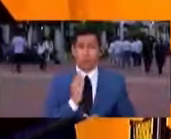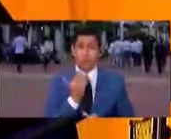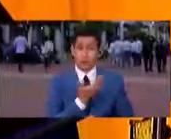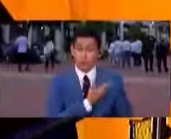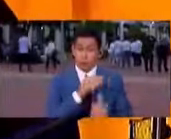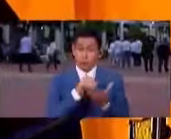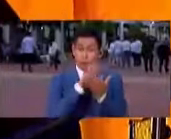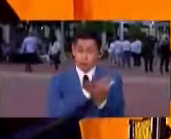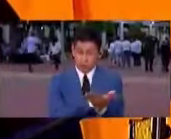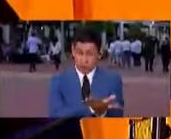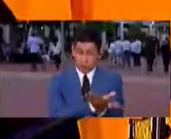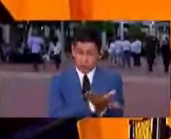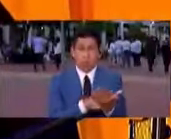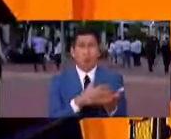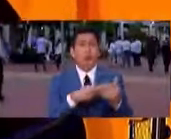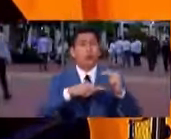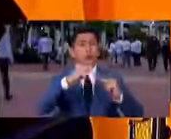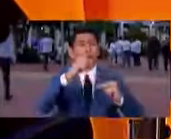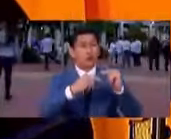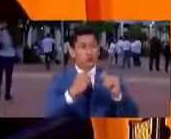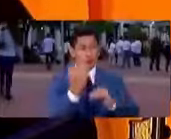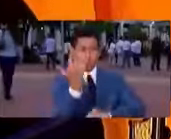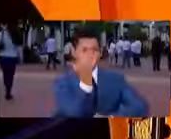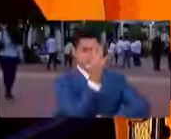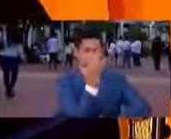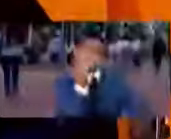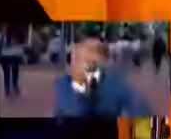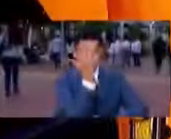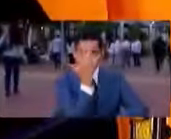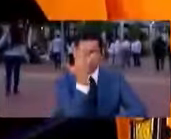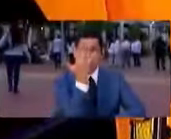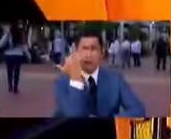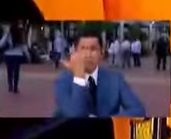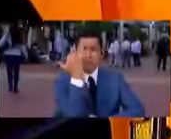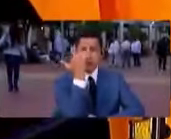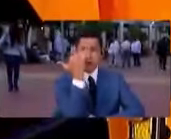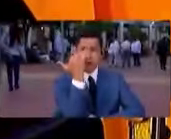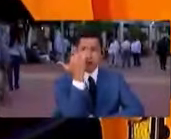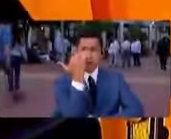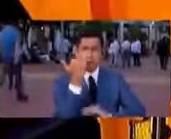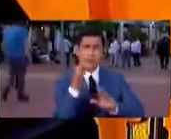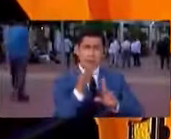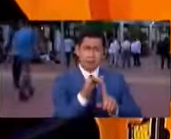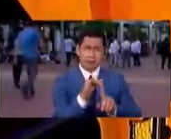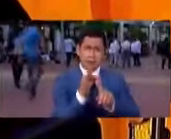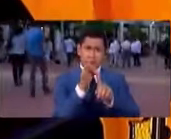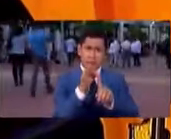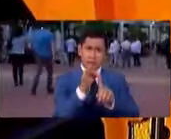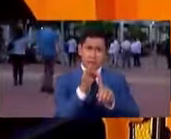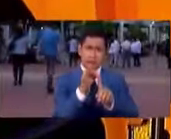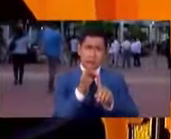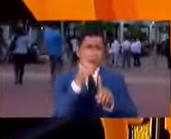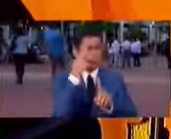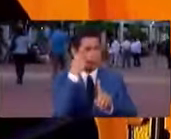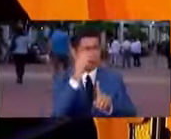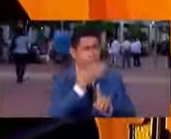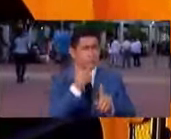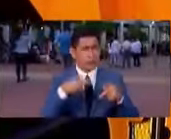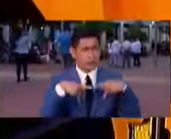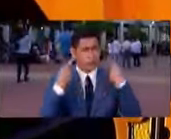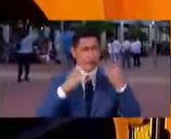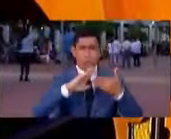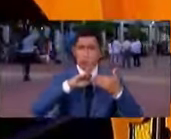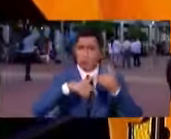BUN, Bosques Urbanos Nativos compuestos por árboles, arbustos y plantas. Su propósito principal es mejorar la calidad de vida, la